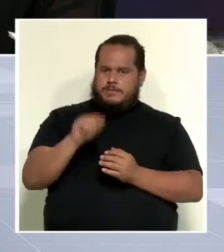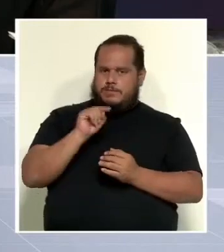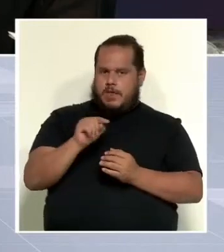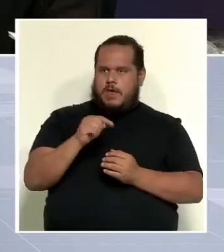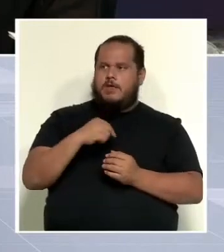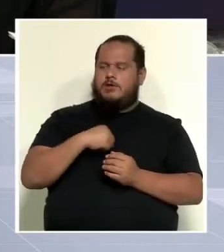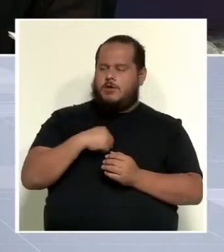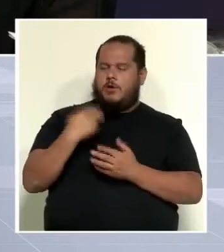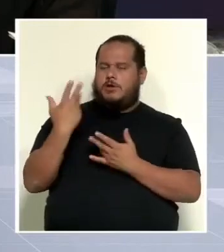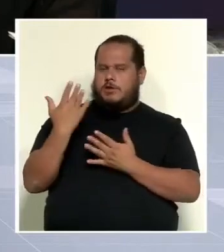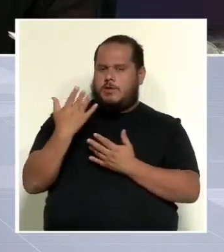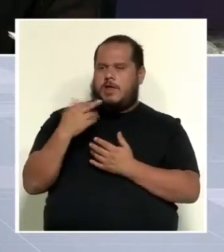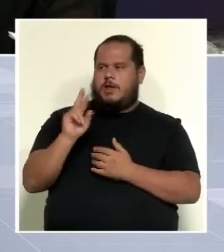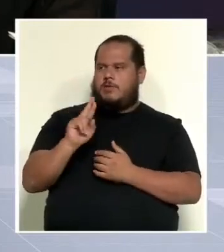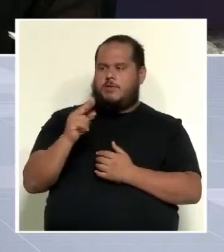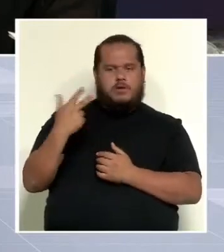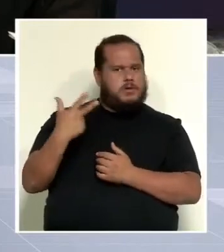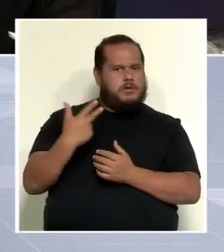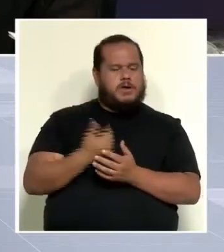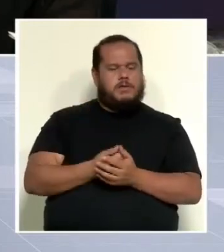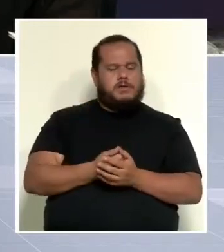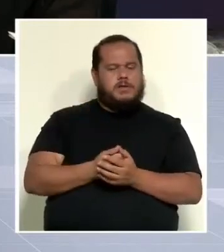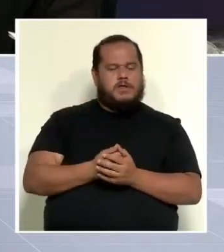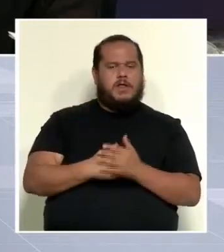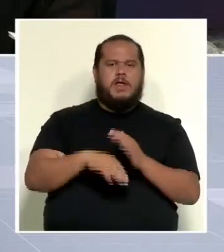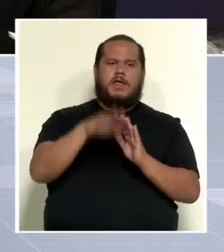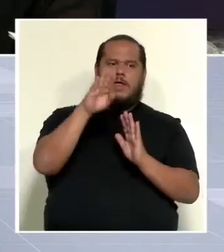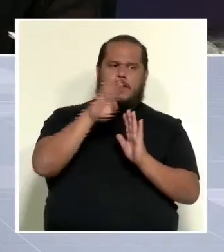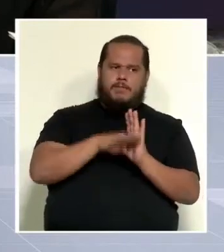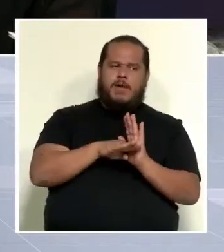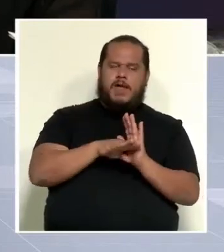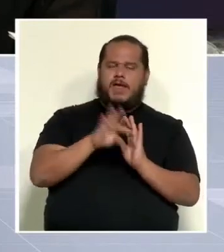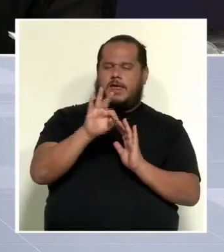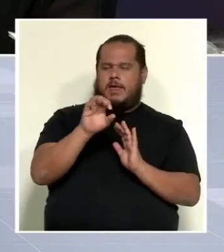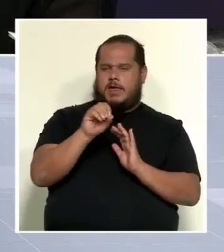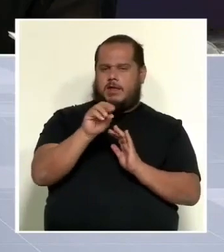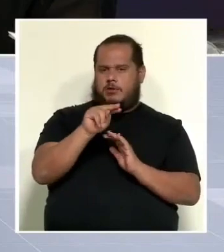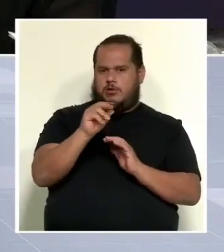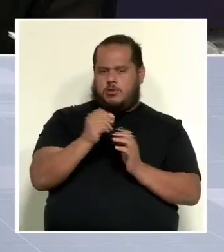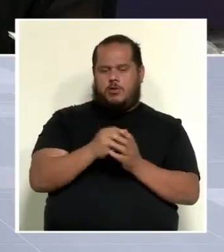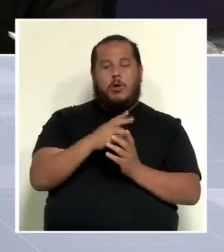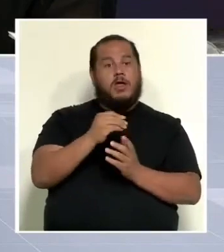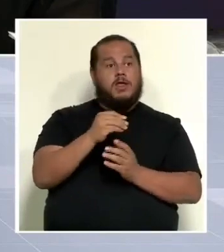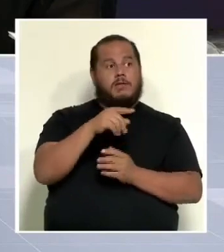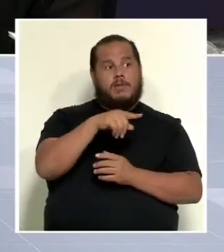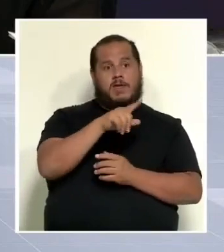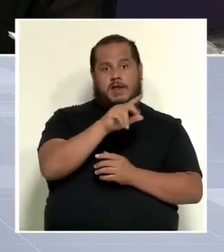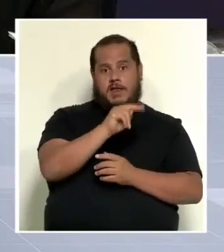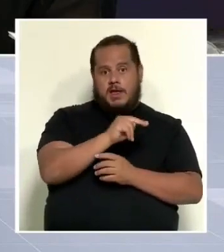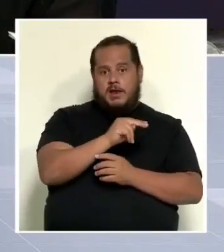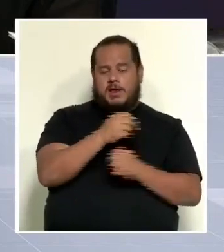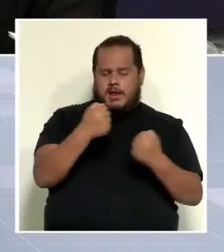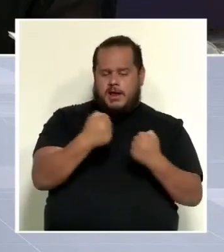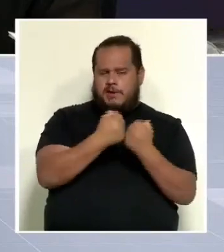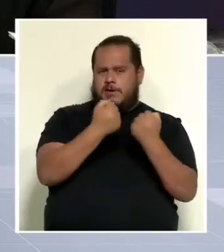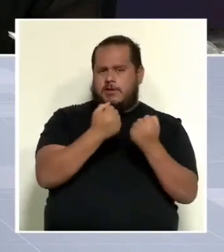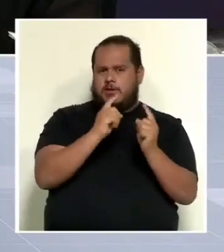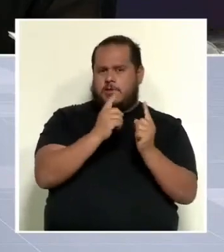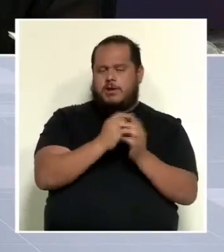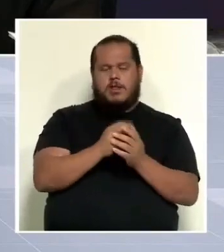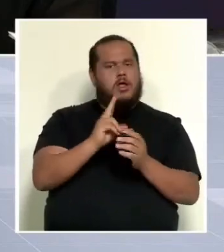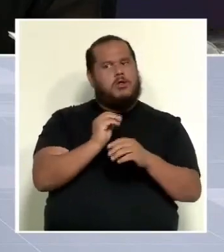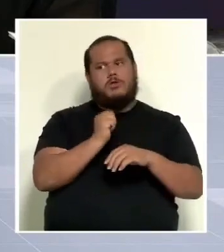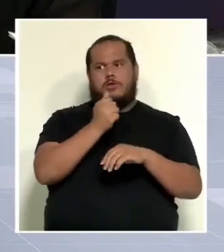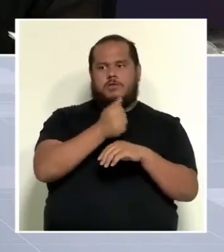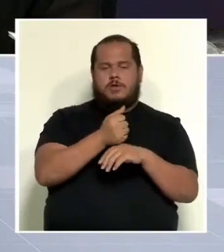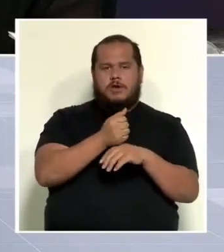Ahí yo sí esperaría que don Rodrigo baje el tono. Y Liberación, el reto, por su parte, creo que es no